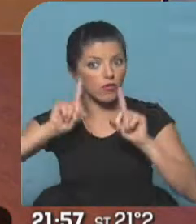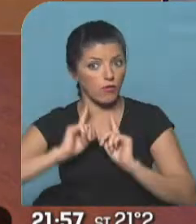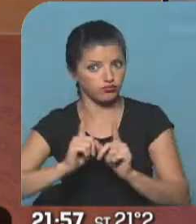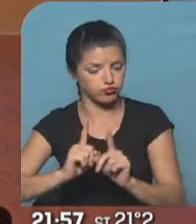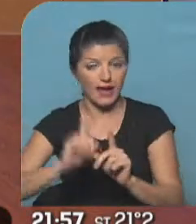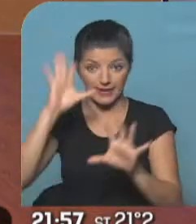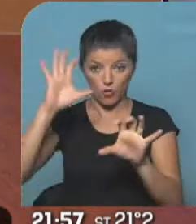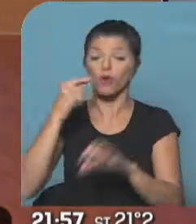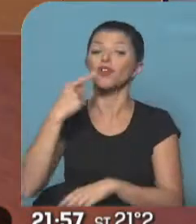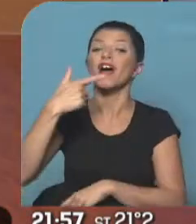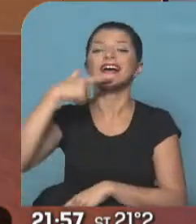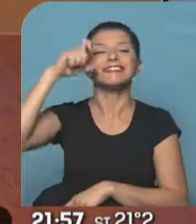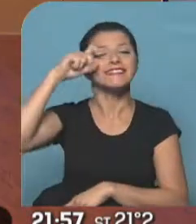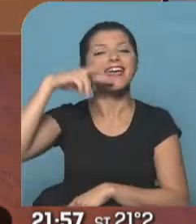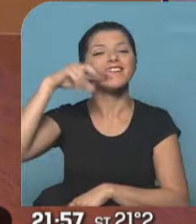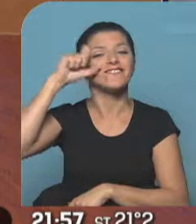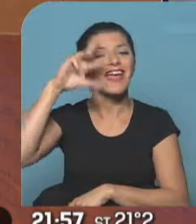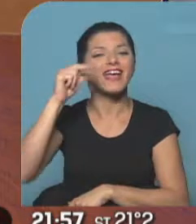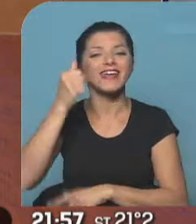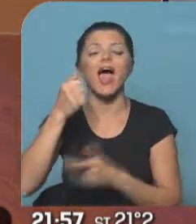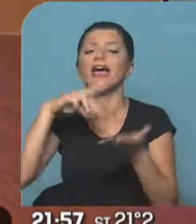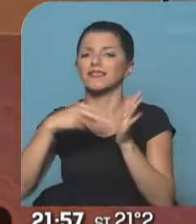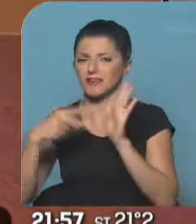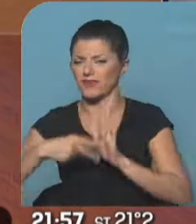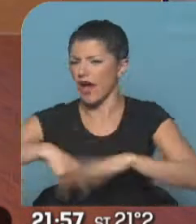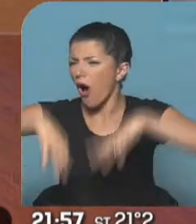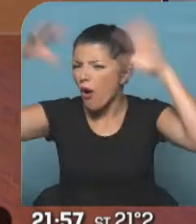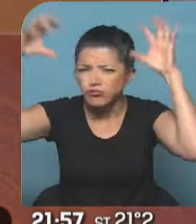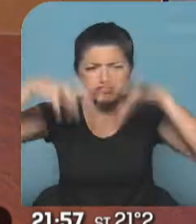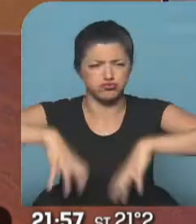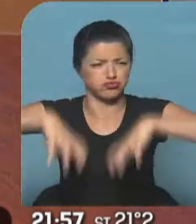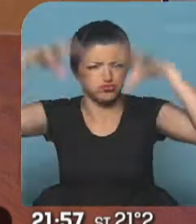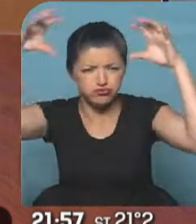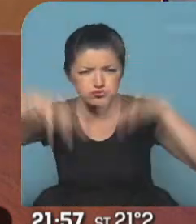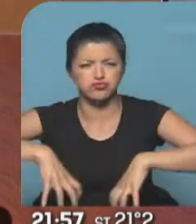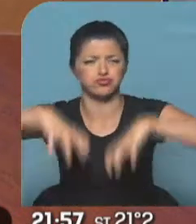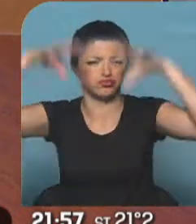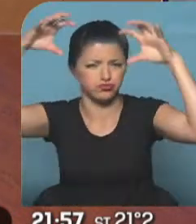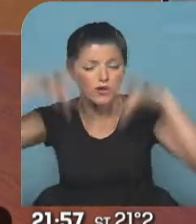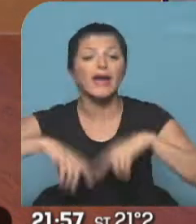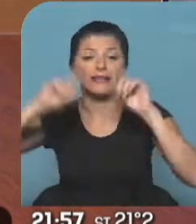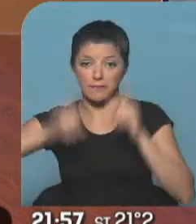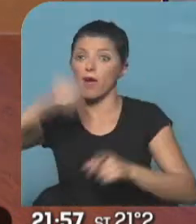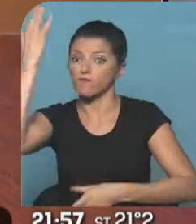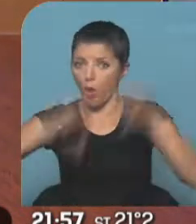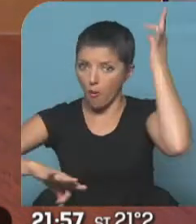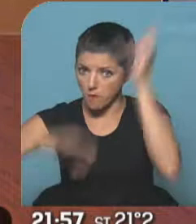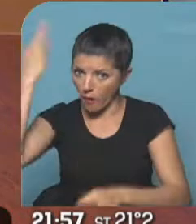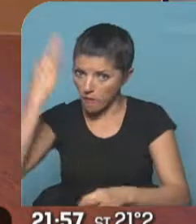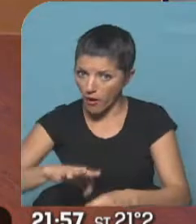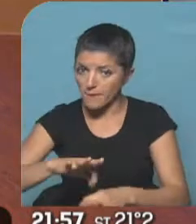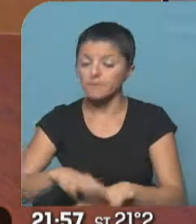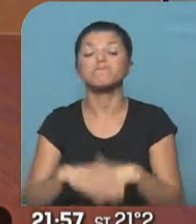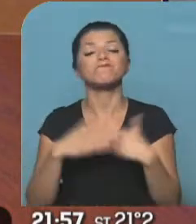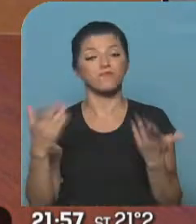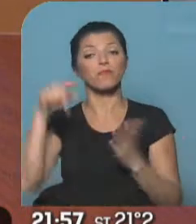cuando hablamos de tormentas severas hablamos de abundante caída de agua, precipitaciones muy intensas y también la caída de granizo ocasional. Por lo tanto, aquí